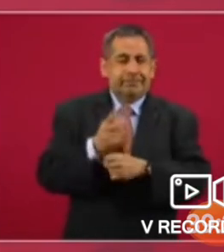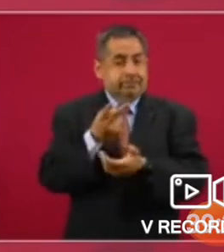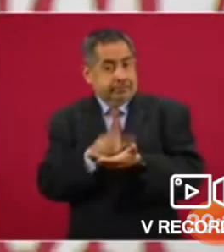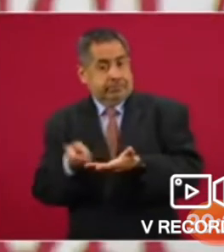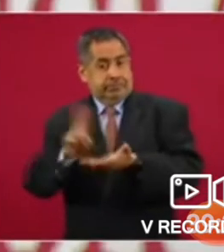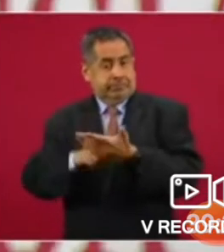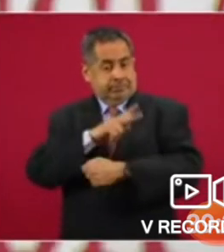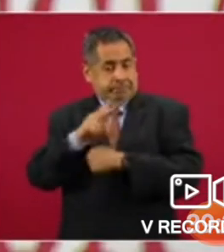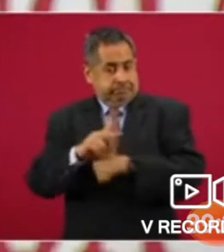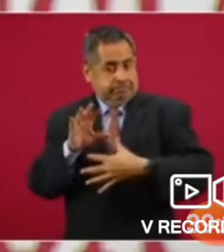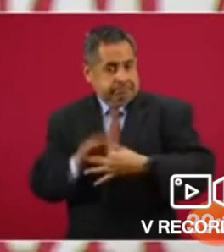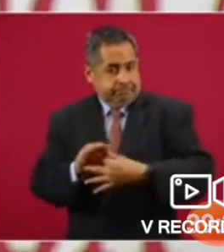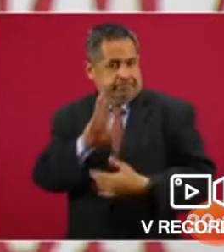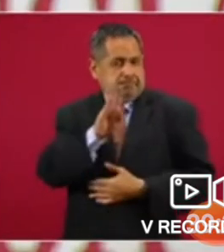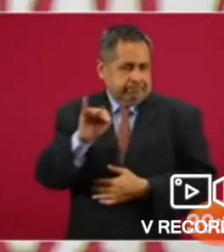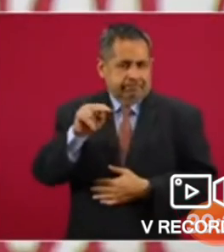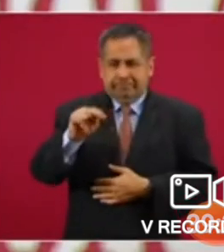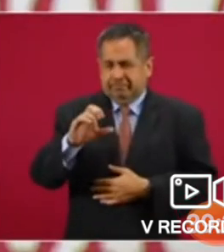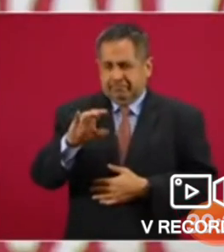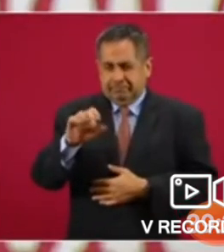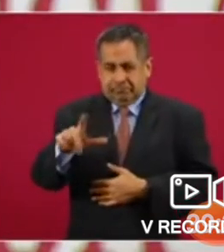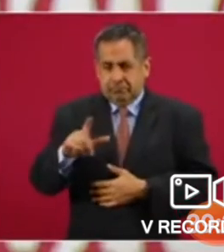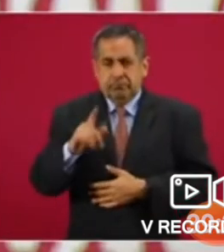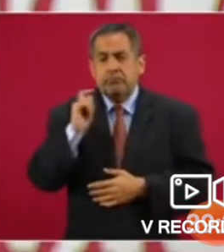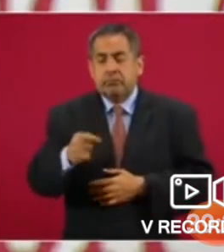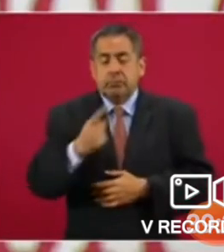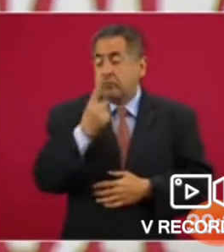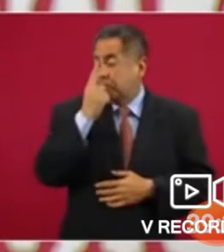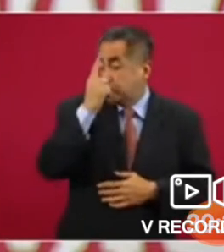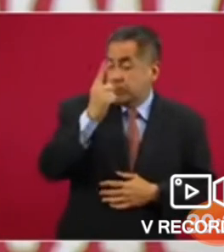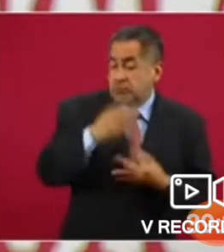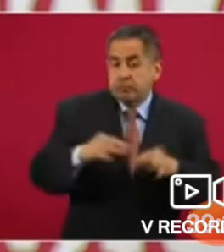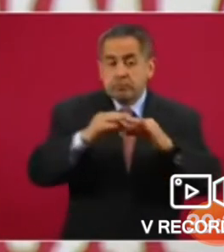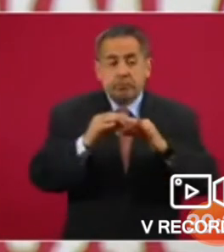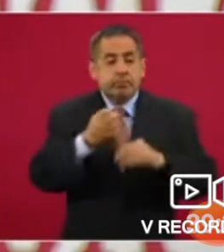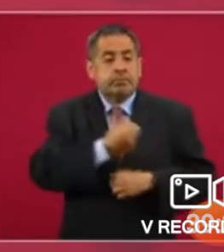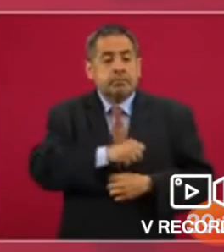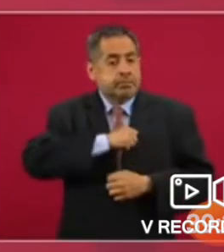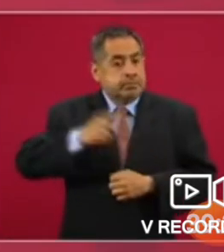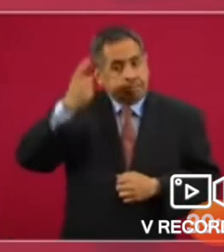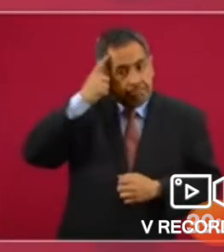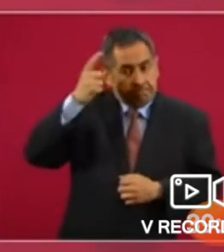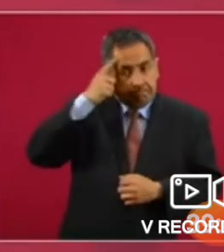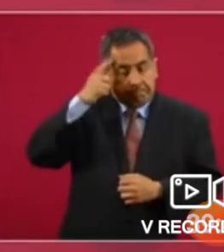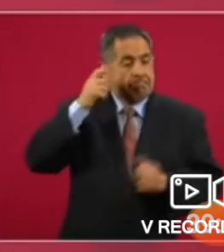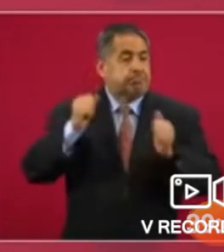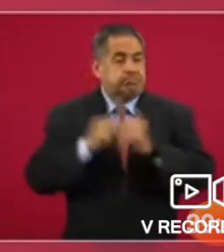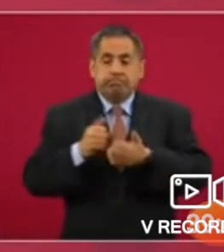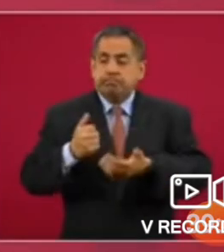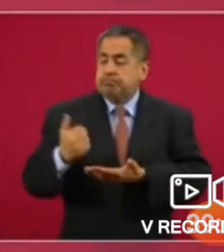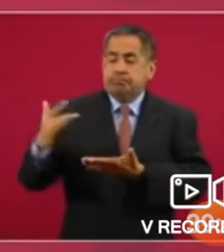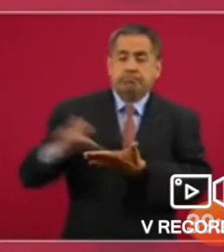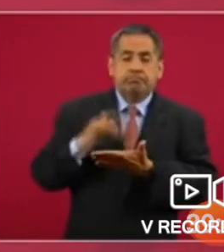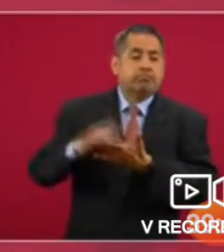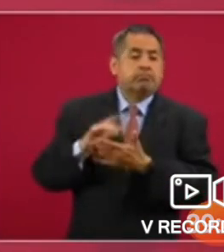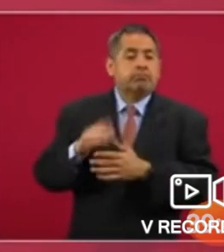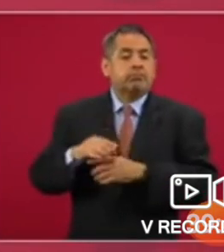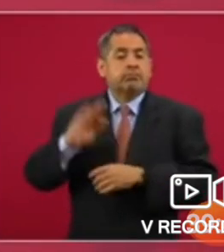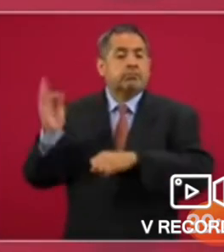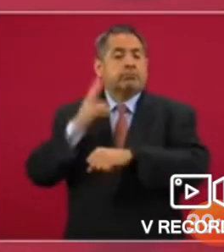que se introdujo una actividad importante de salud mental con apoyo de la Facultad de Psicología de la